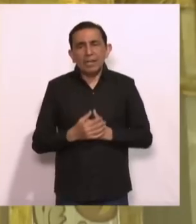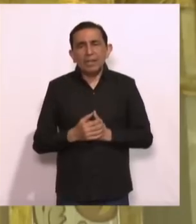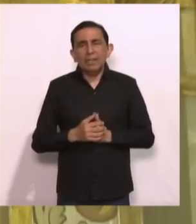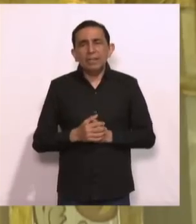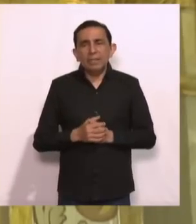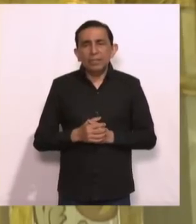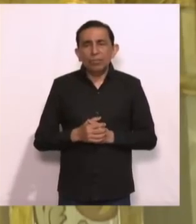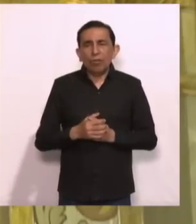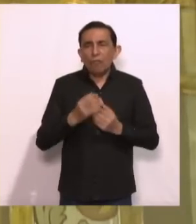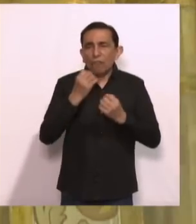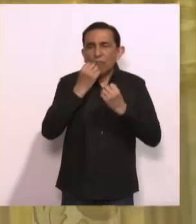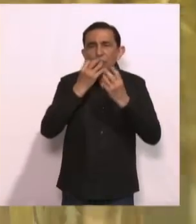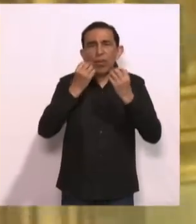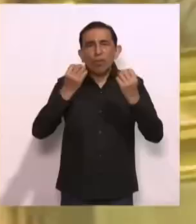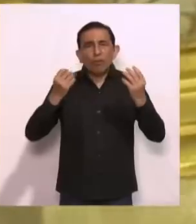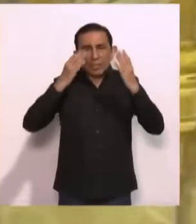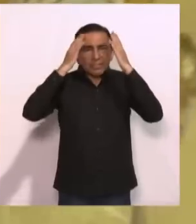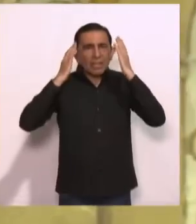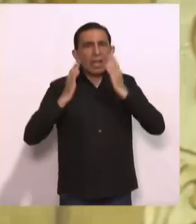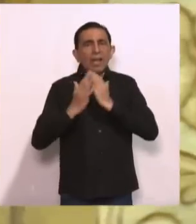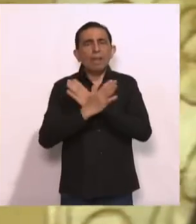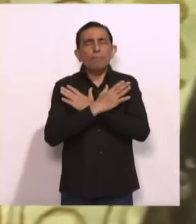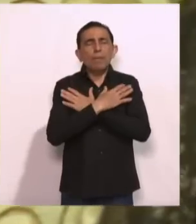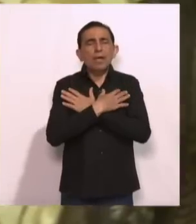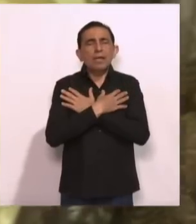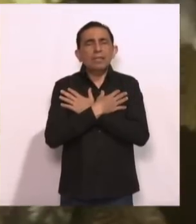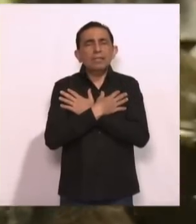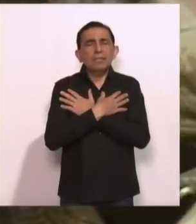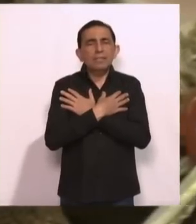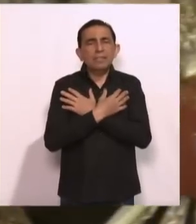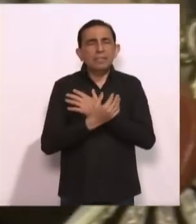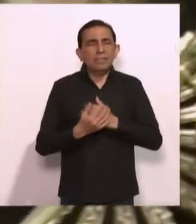María, con flores a